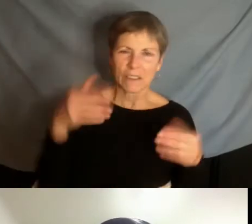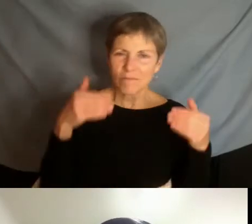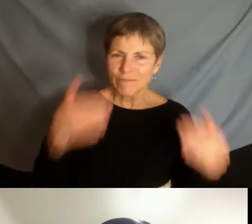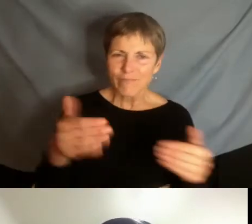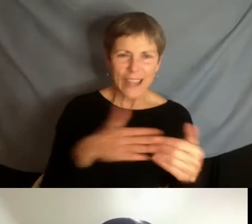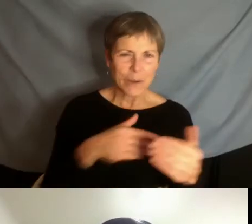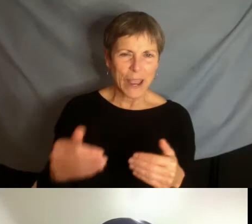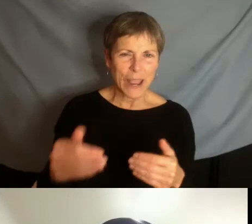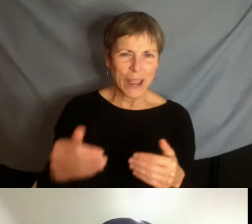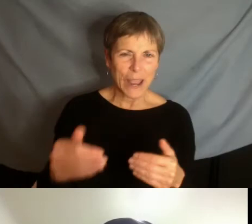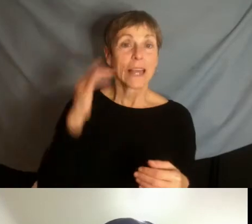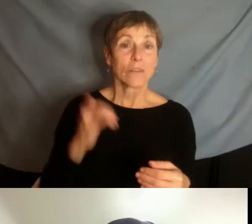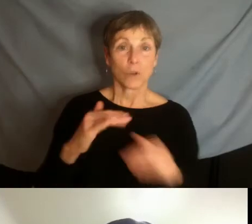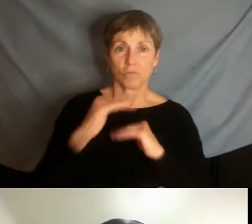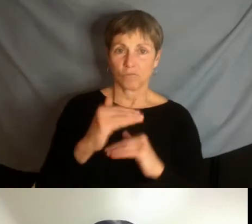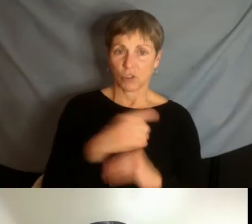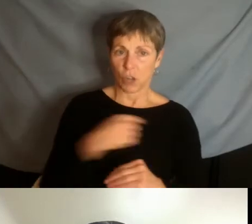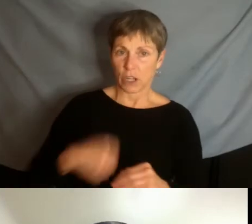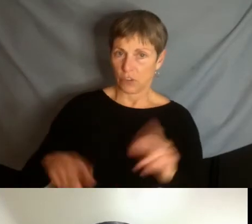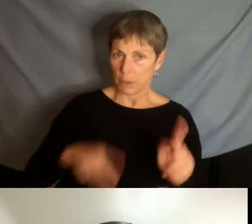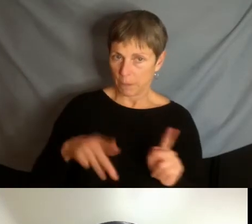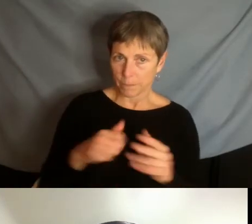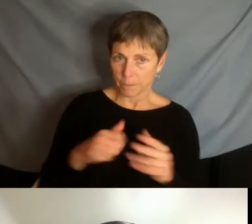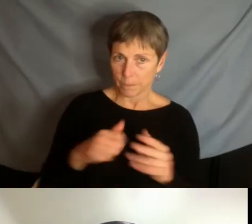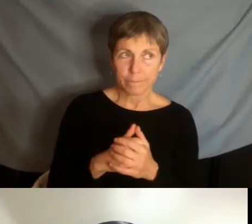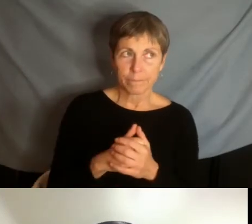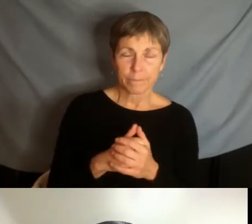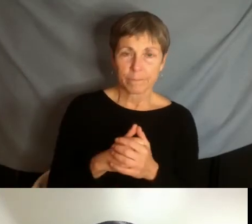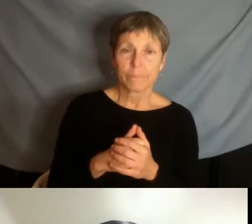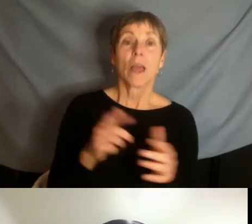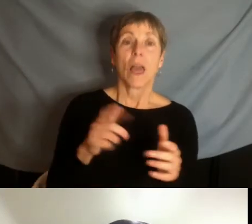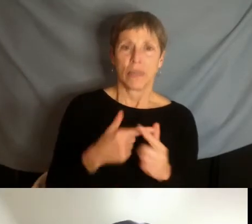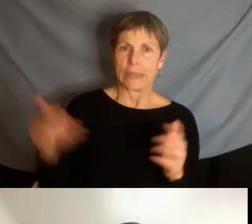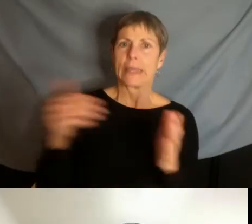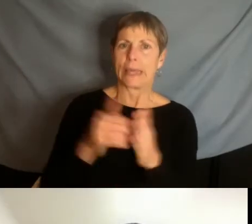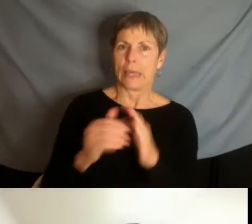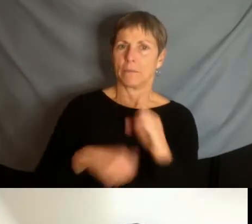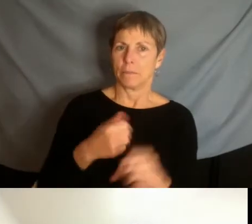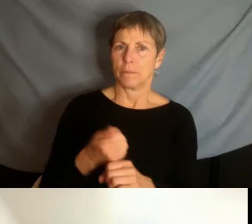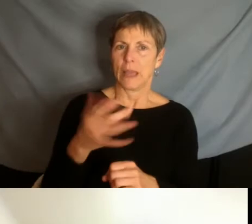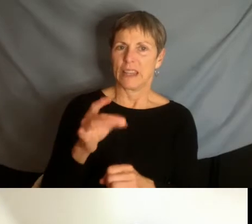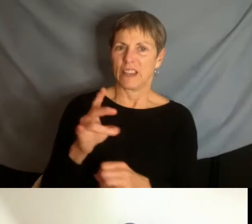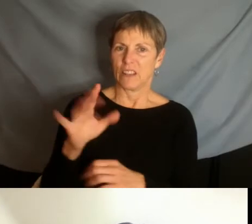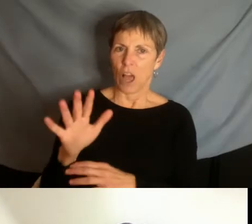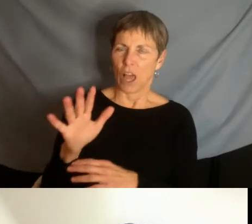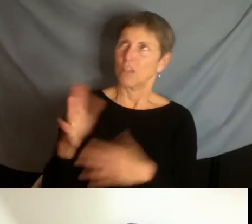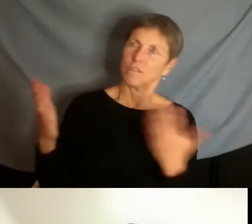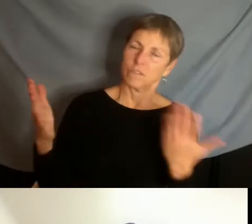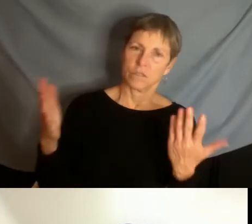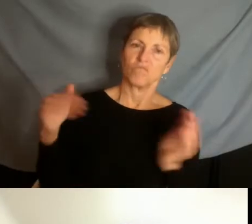restricciones de inmigraciones. Algunos en California tienen restricciones con los chinos y esto llegó antes de la Suprema Corte de